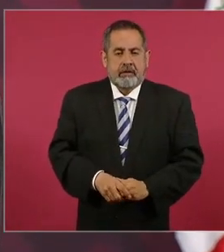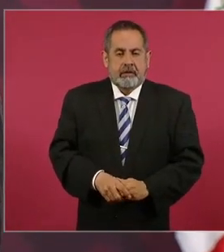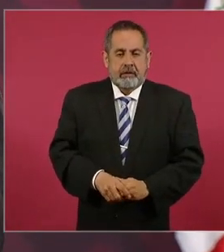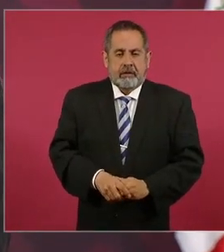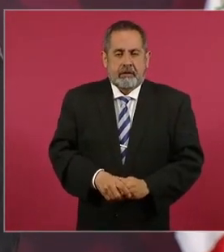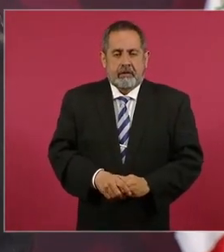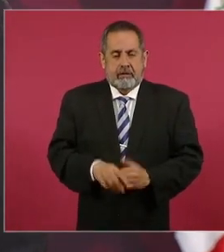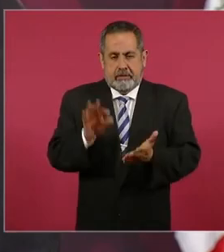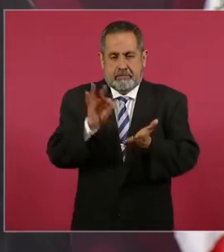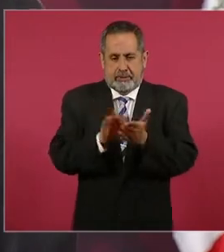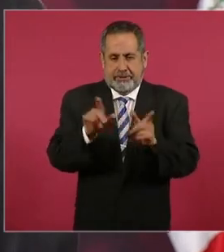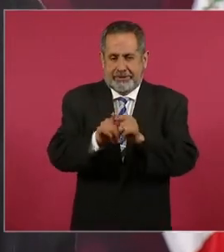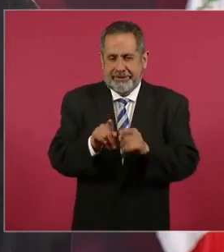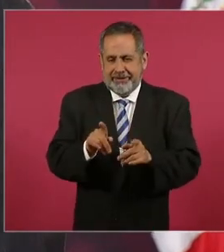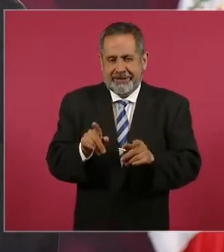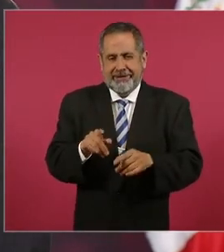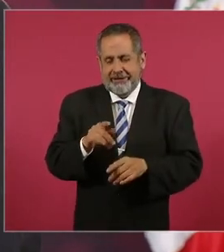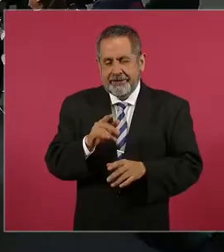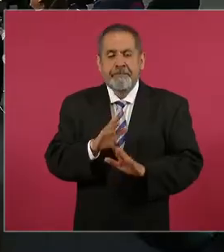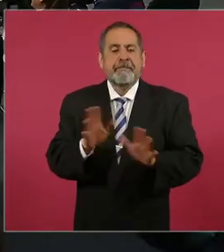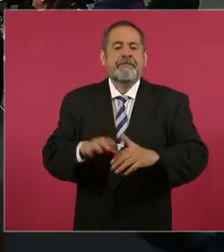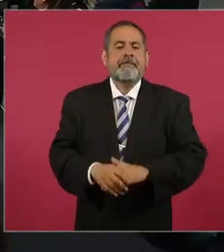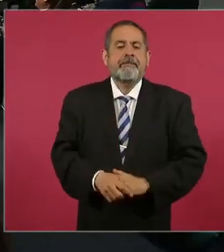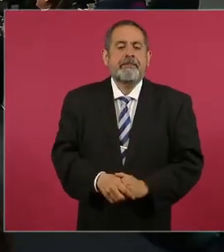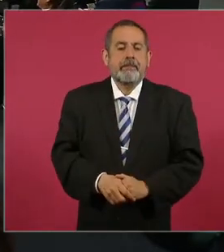Y hasta ahí lo dejo.